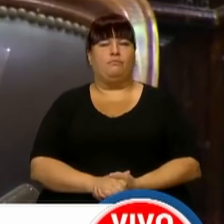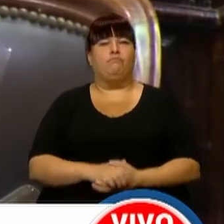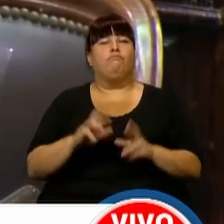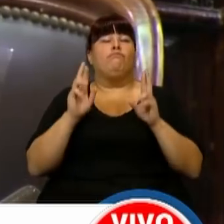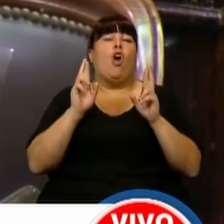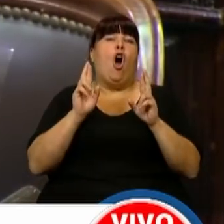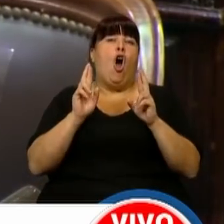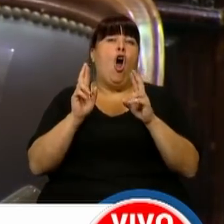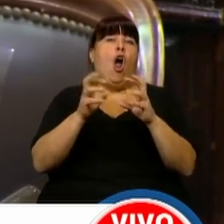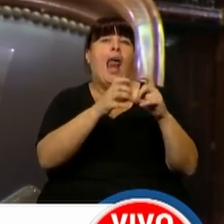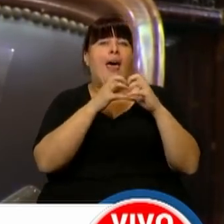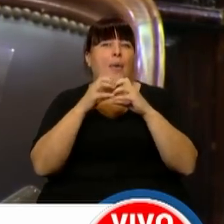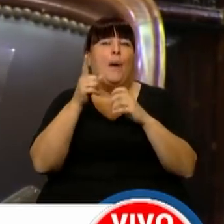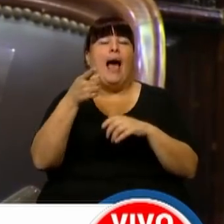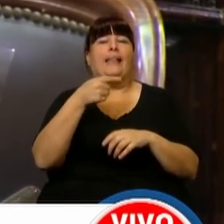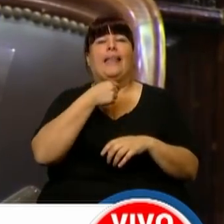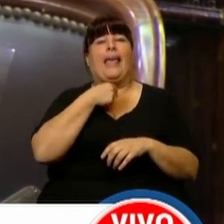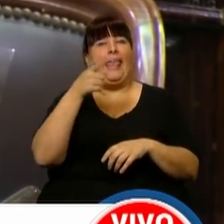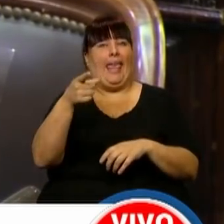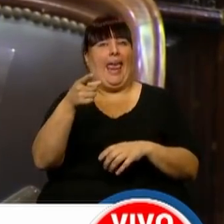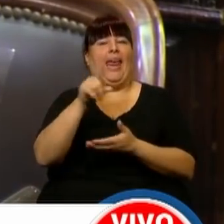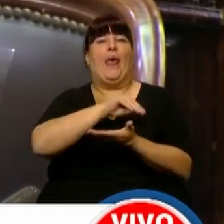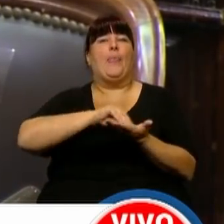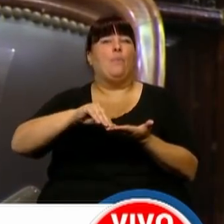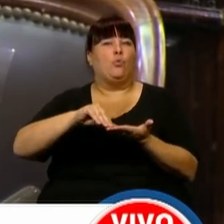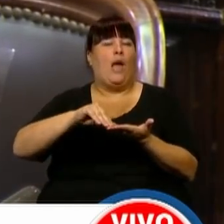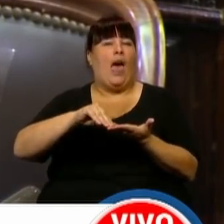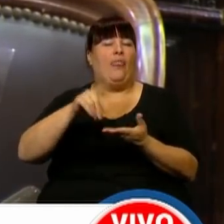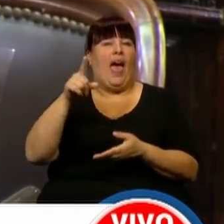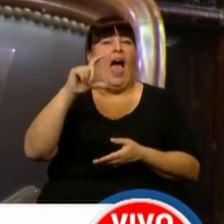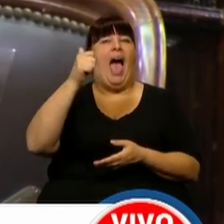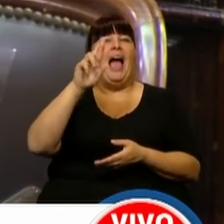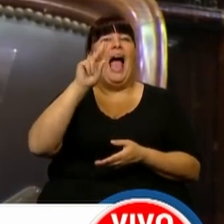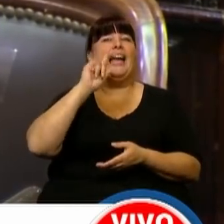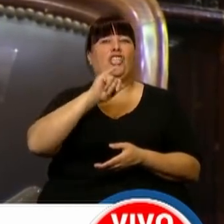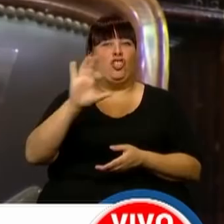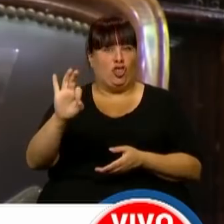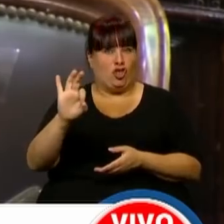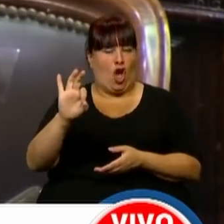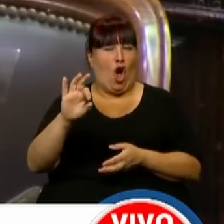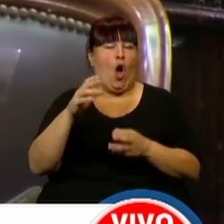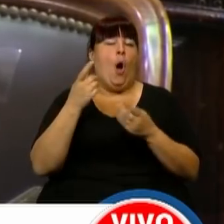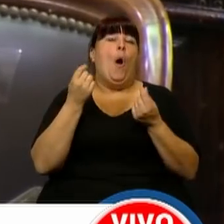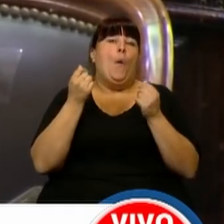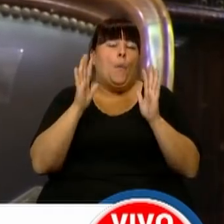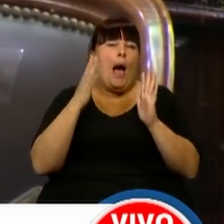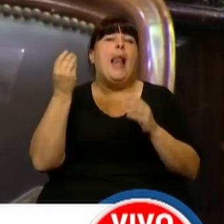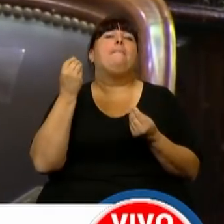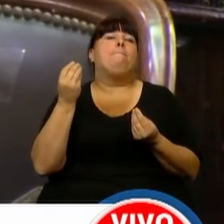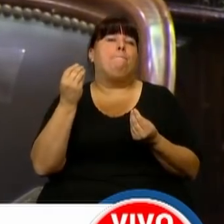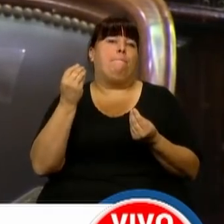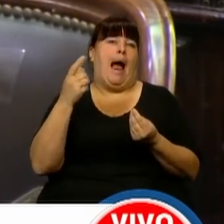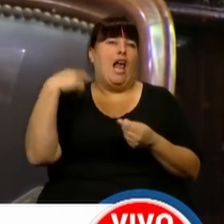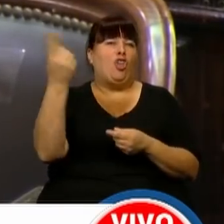Esperamos que la discusión que intentó dar la diputada Carrizo sirva a los efectos de